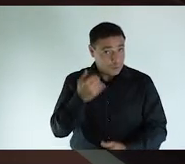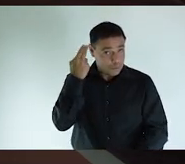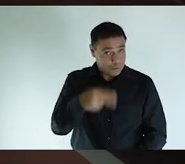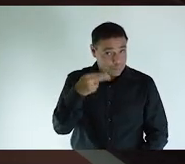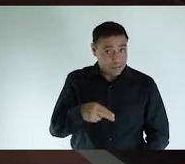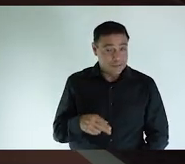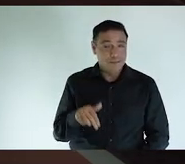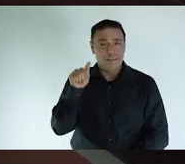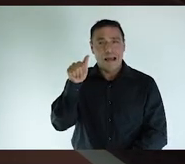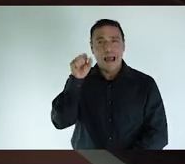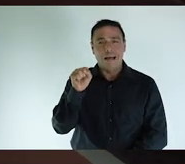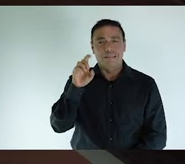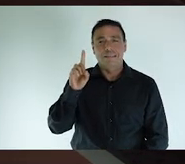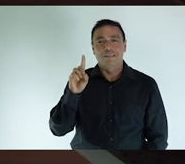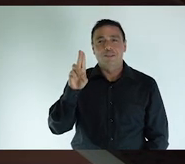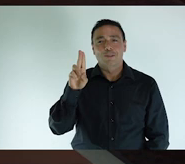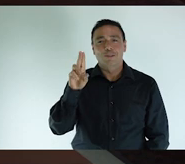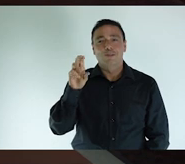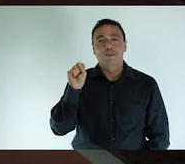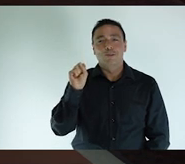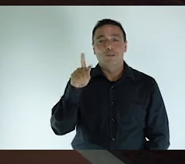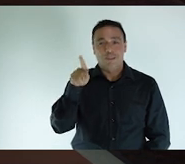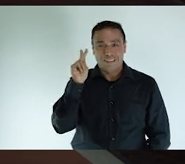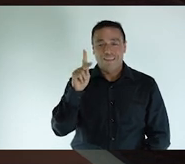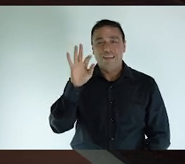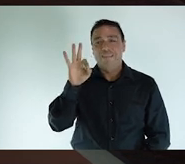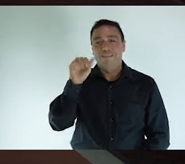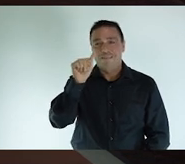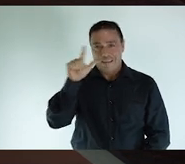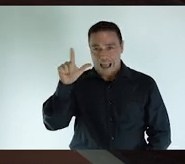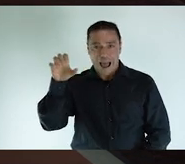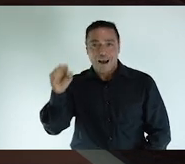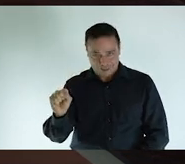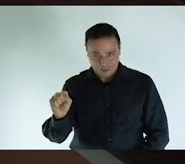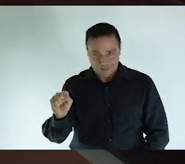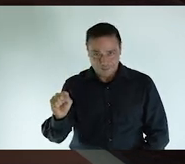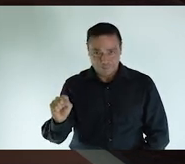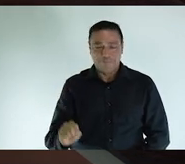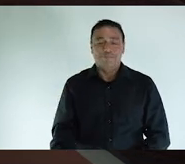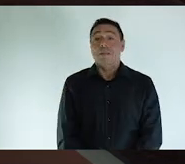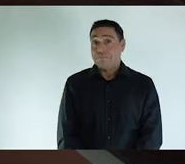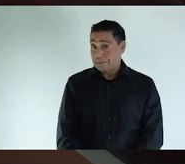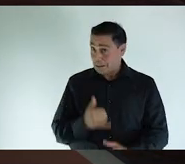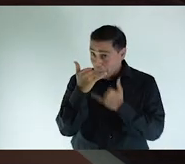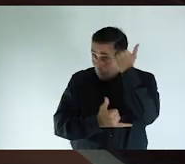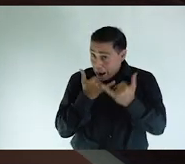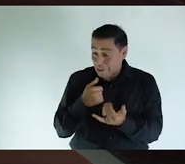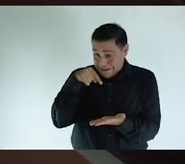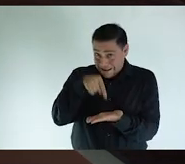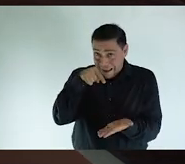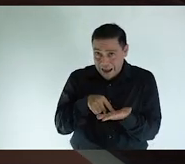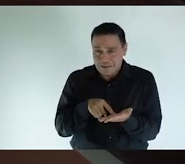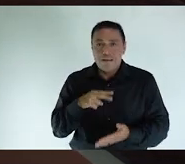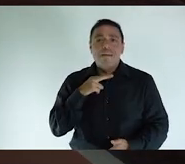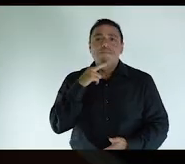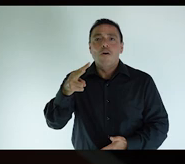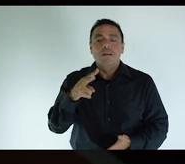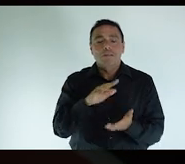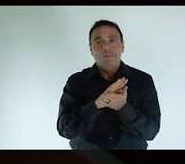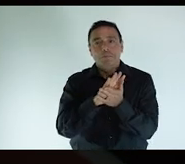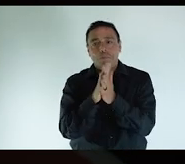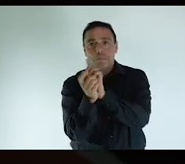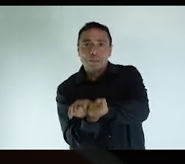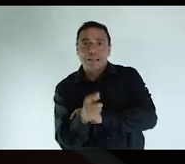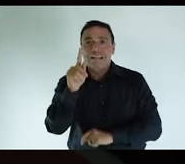As Dusk Falls. Uno de los juegos que incluyen voz a texto es As Dusk Falls, pero no es la única opción de